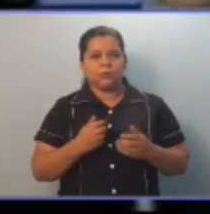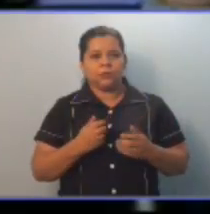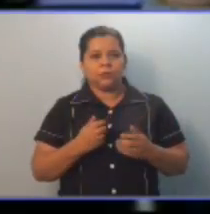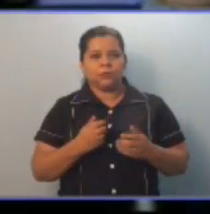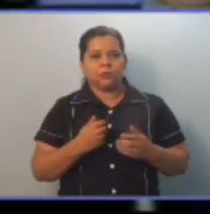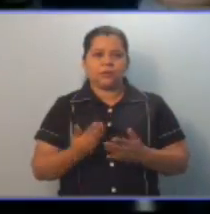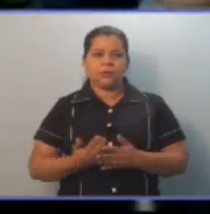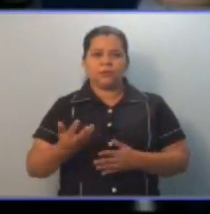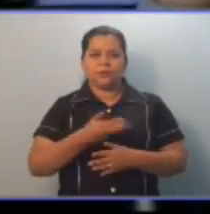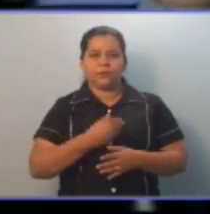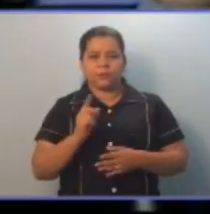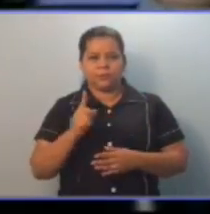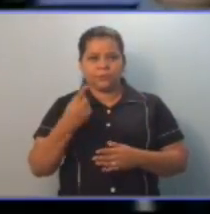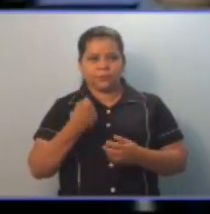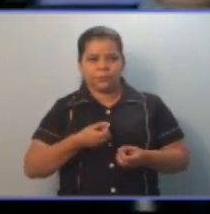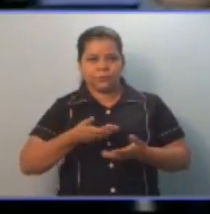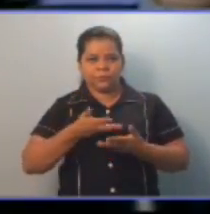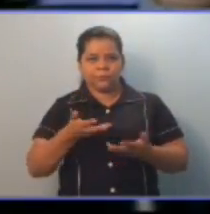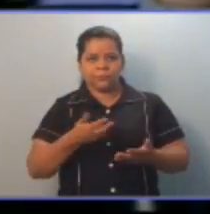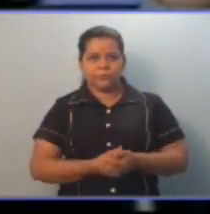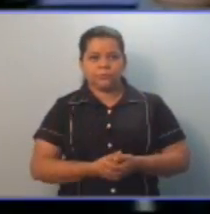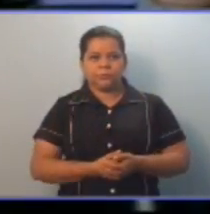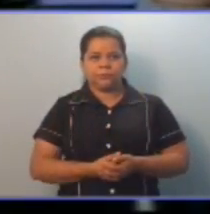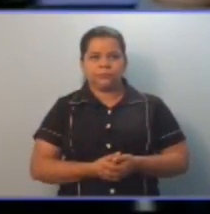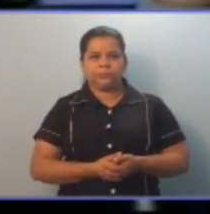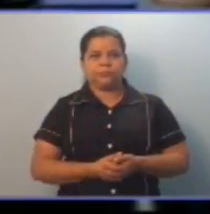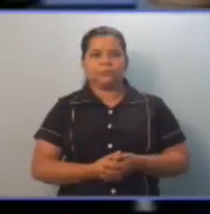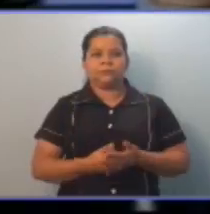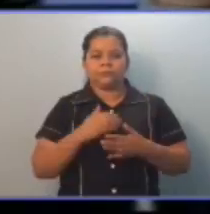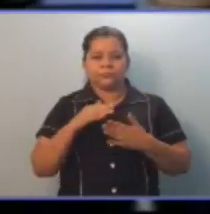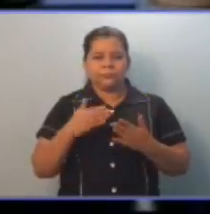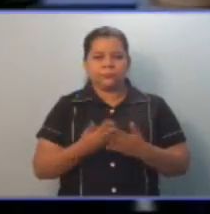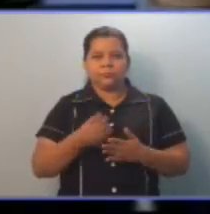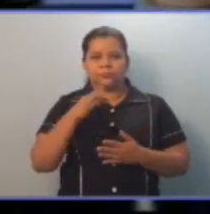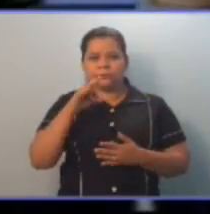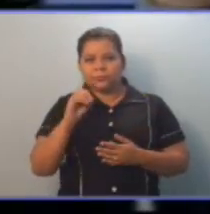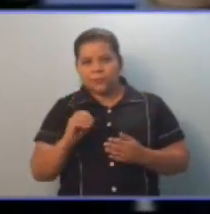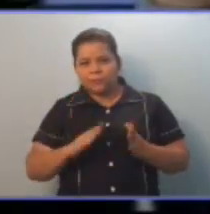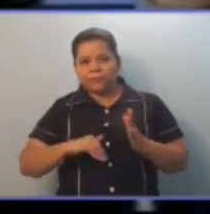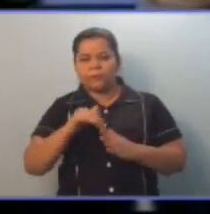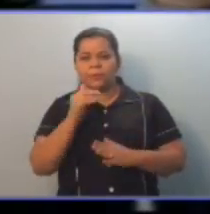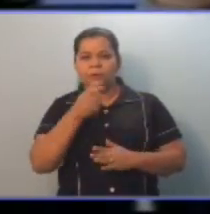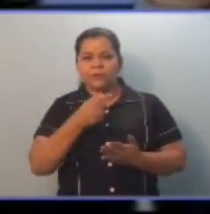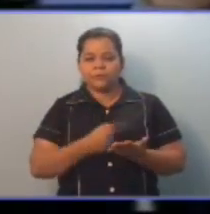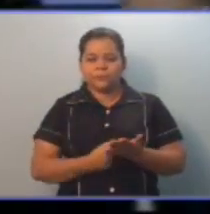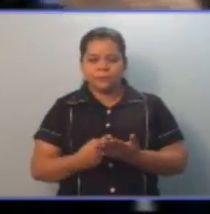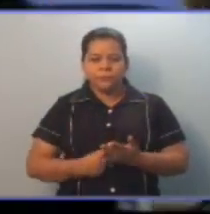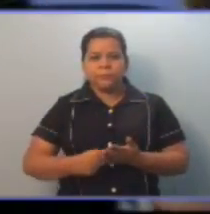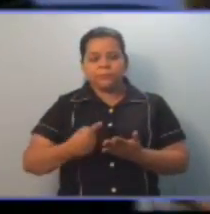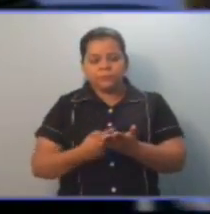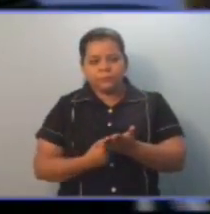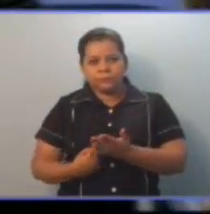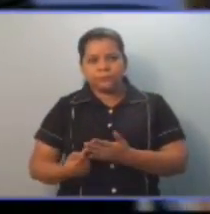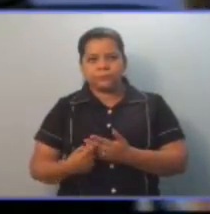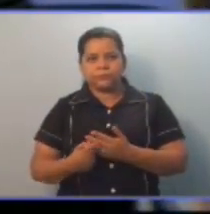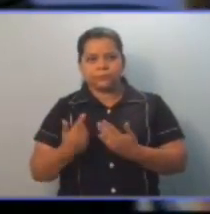primera enmienda con la seguridad nacional y se emitió una ley federal. Foros tras foros, discusiones tras discusiones. Pero en nuestro